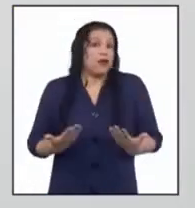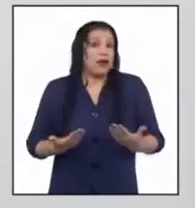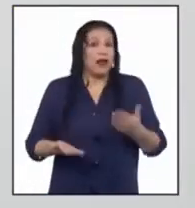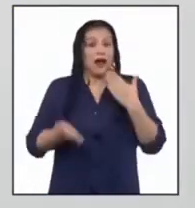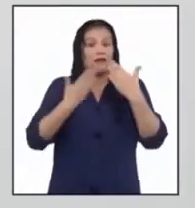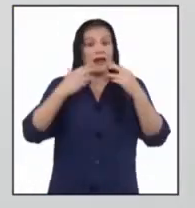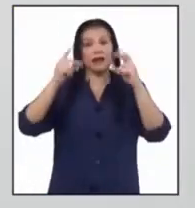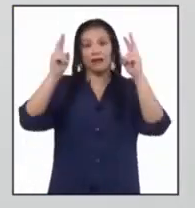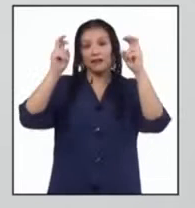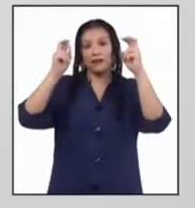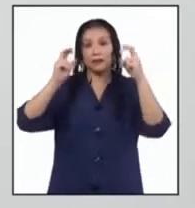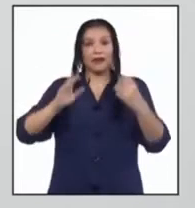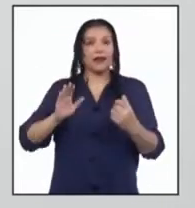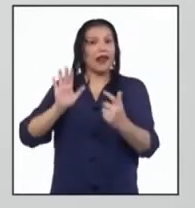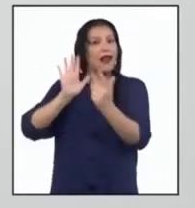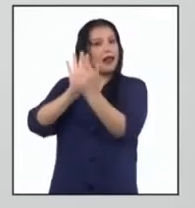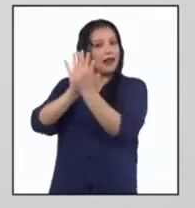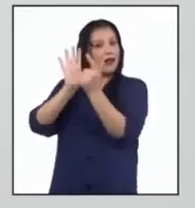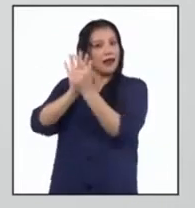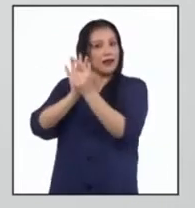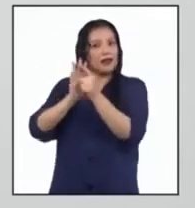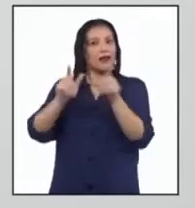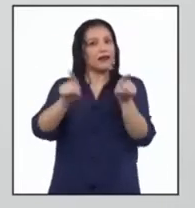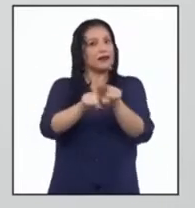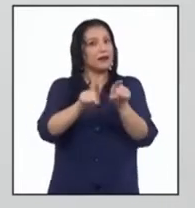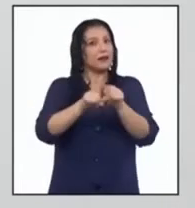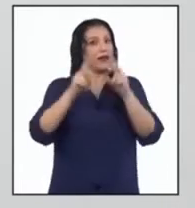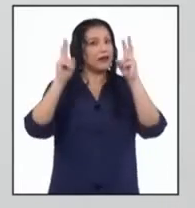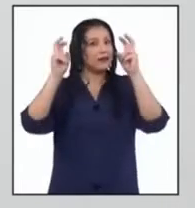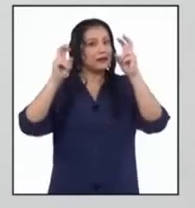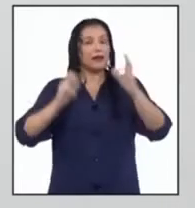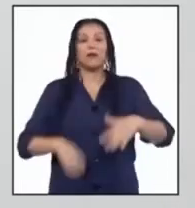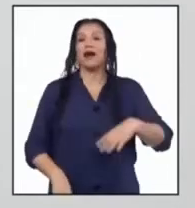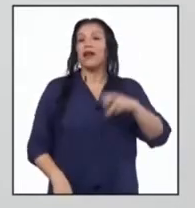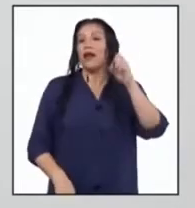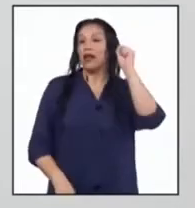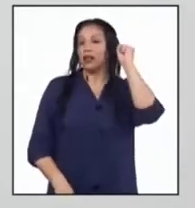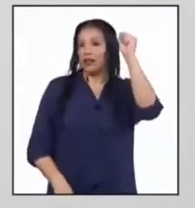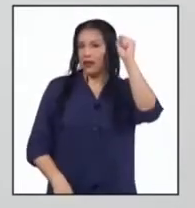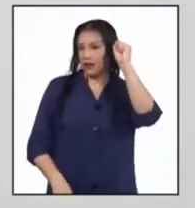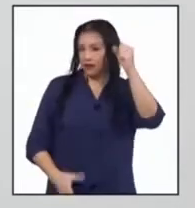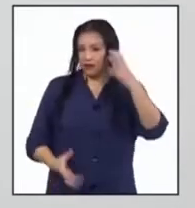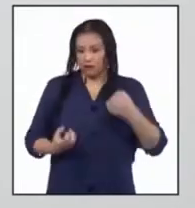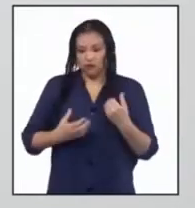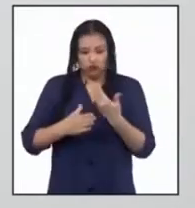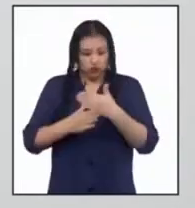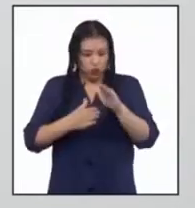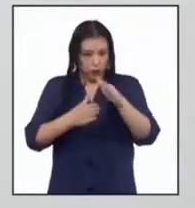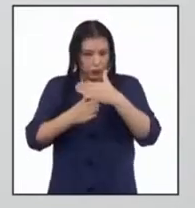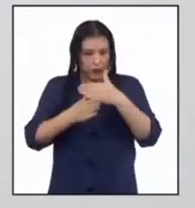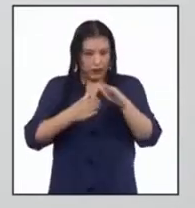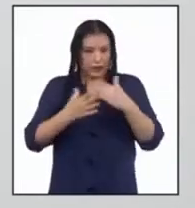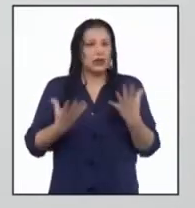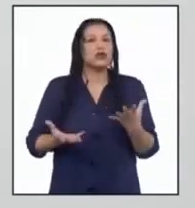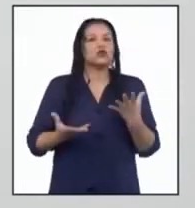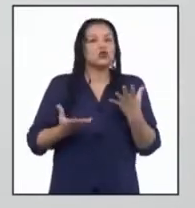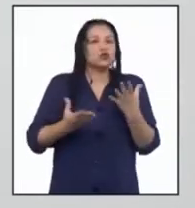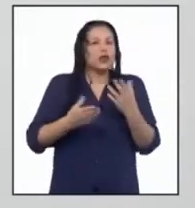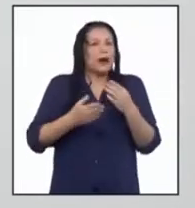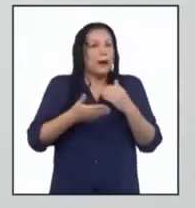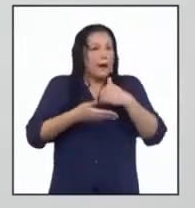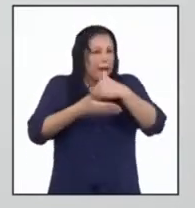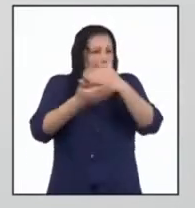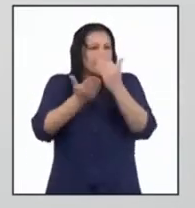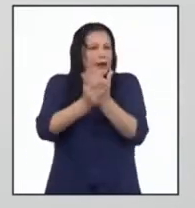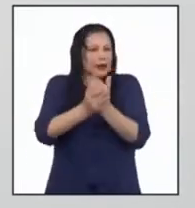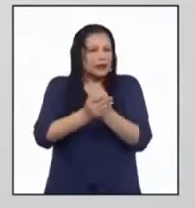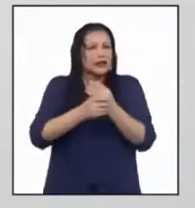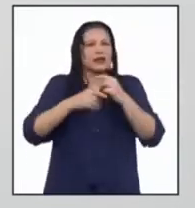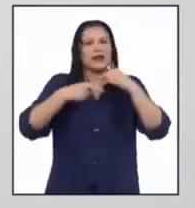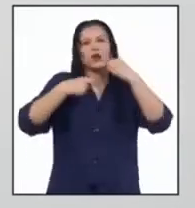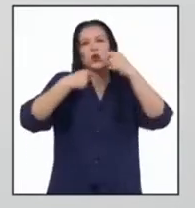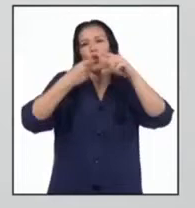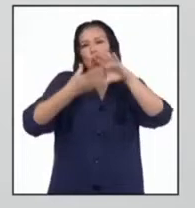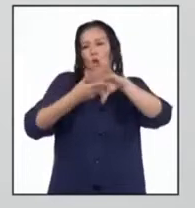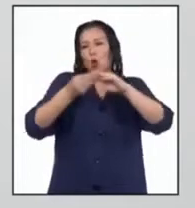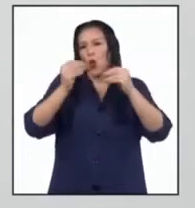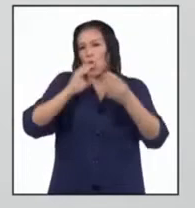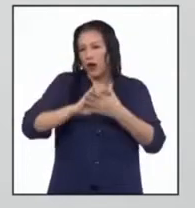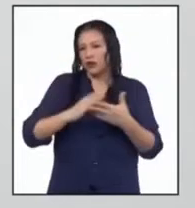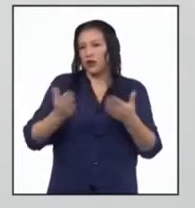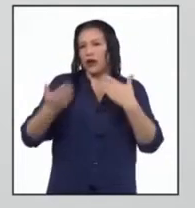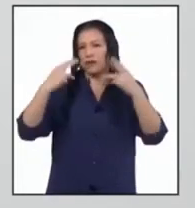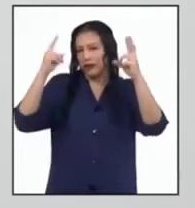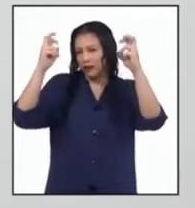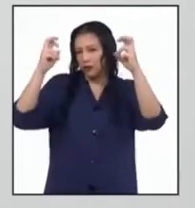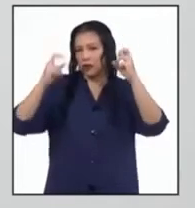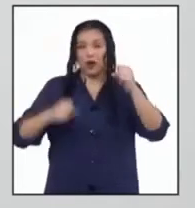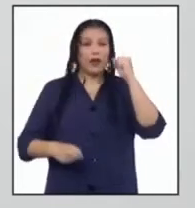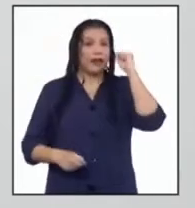legalidad y de derechos, pues quiero compartirles un extracto de un pequeño cuento que habla sobre los derechos y los